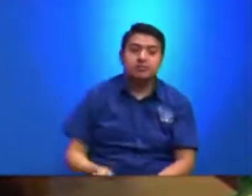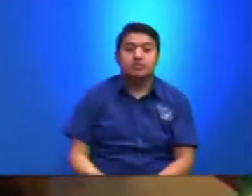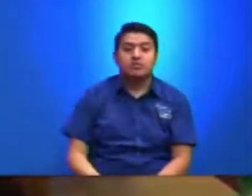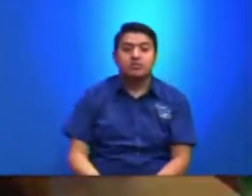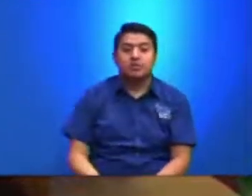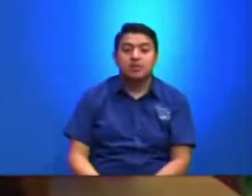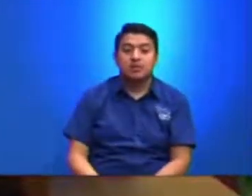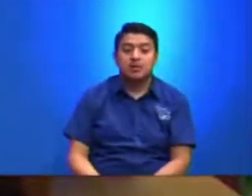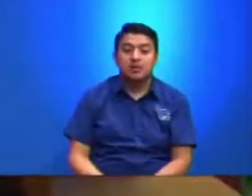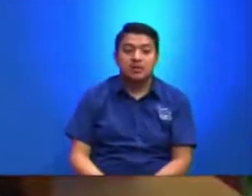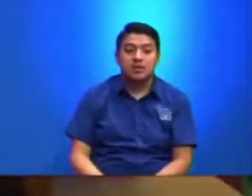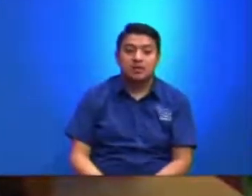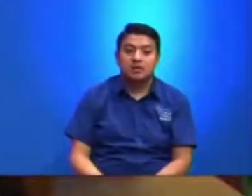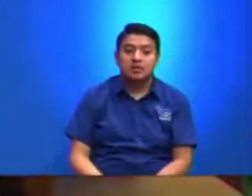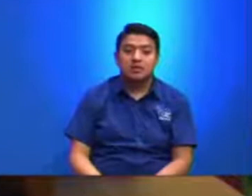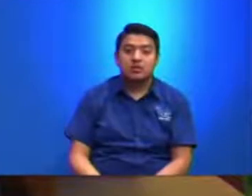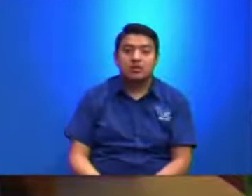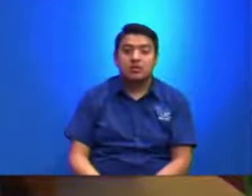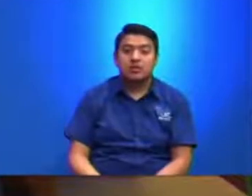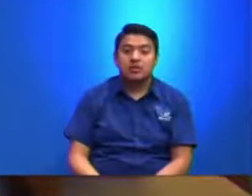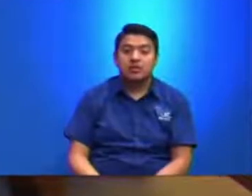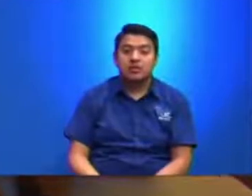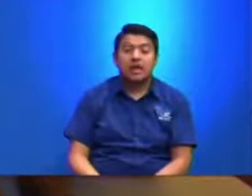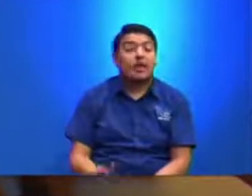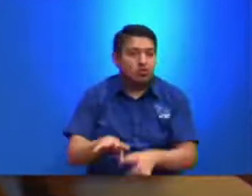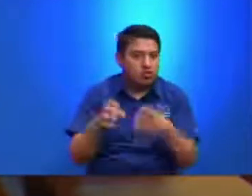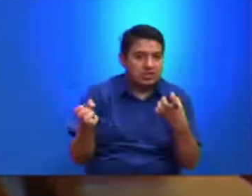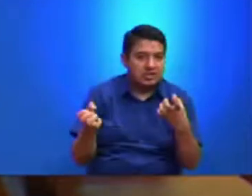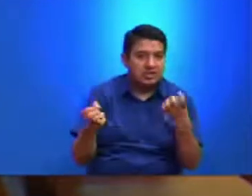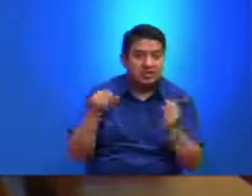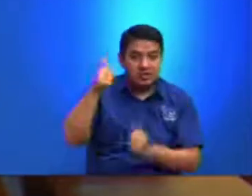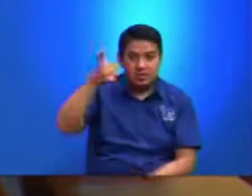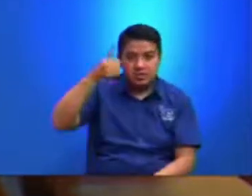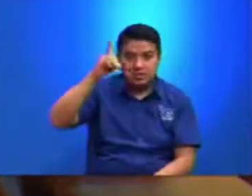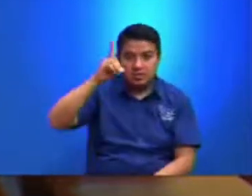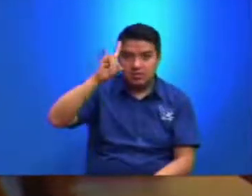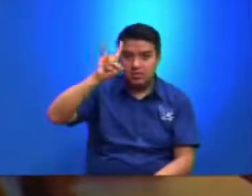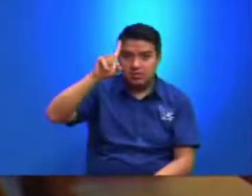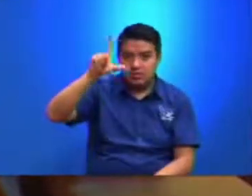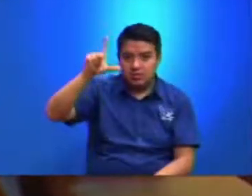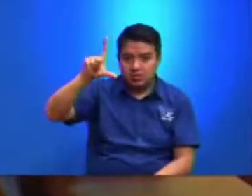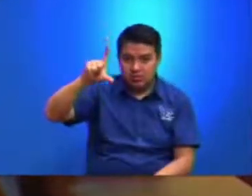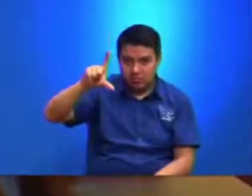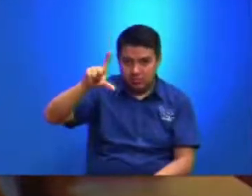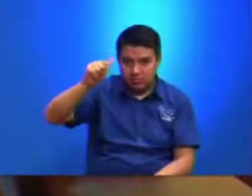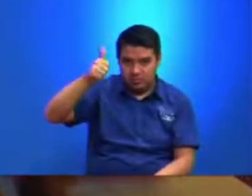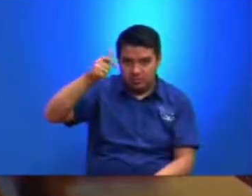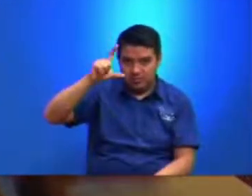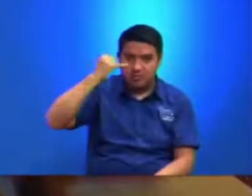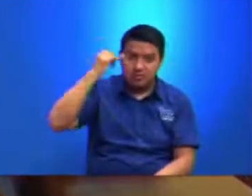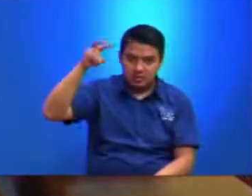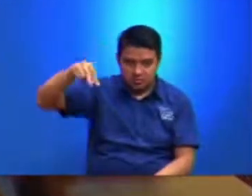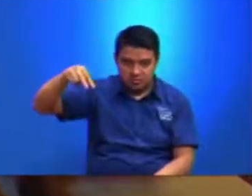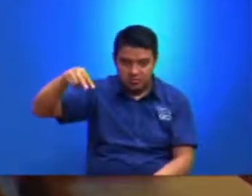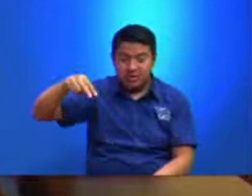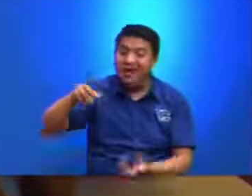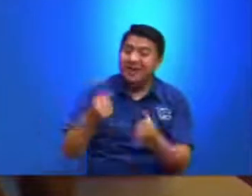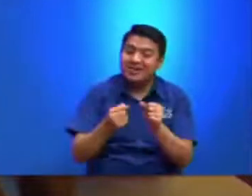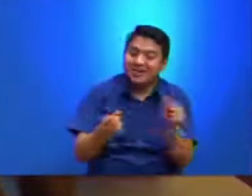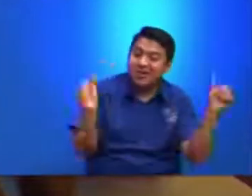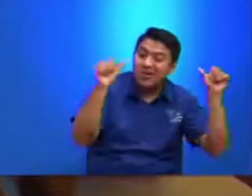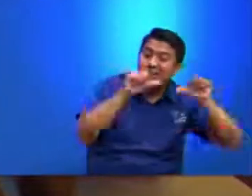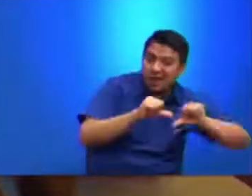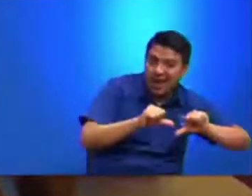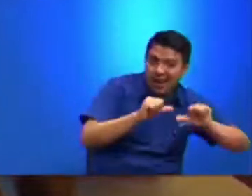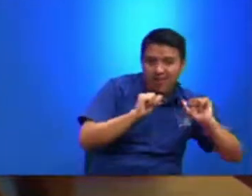la adulación se lo trajo al suelo. Después de que él asesinó a Zacarías, a causa